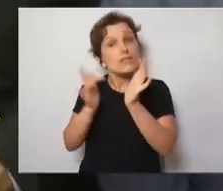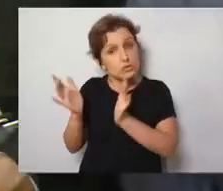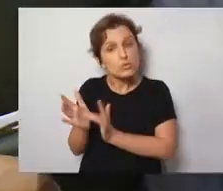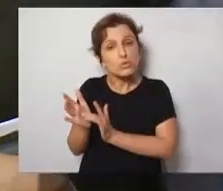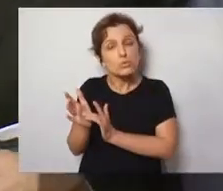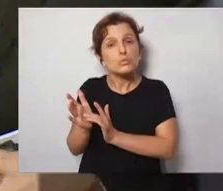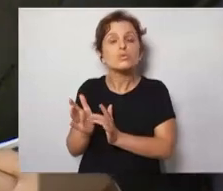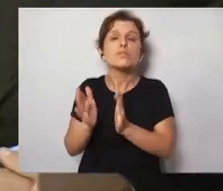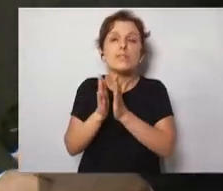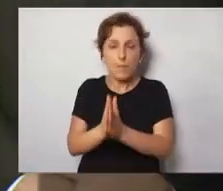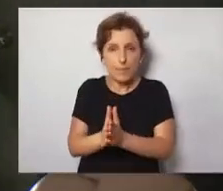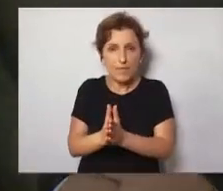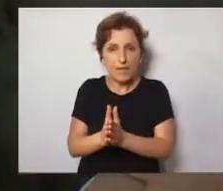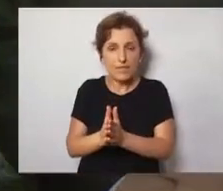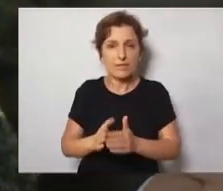y